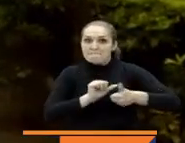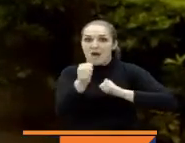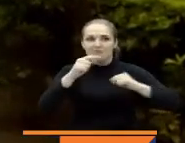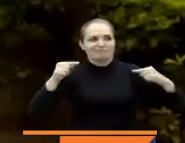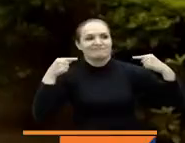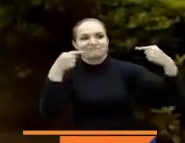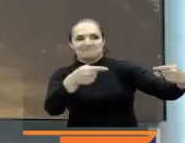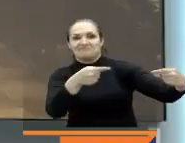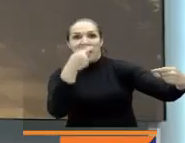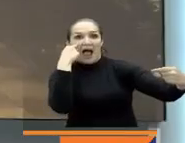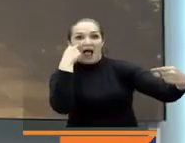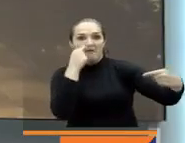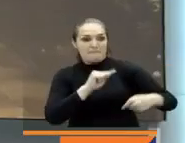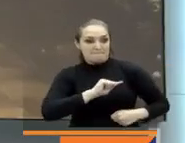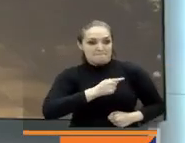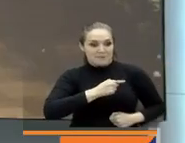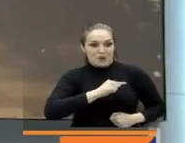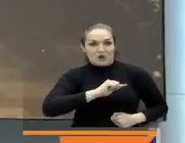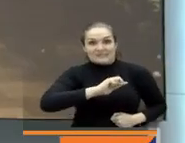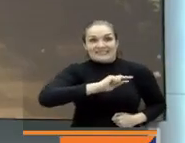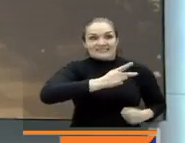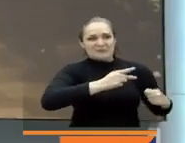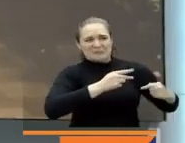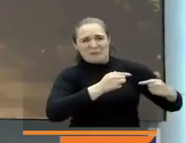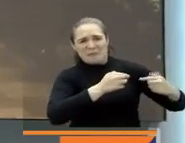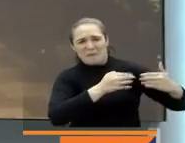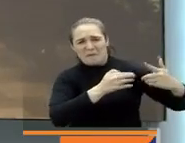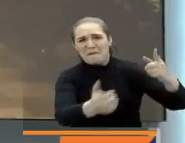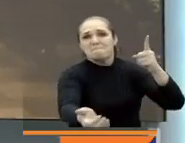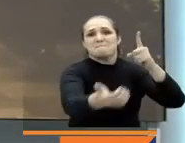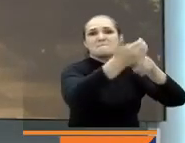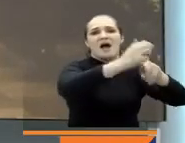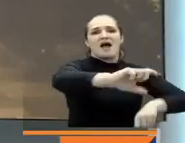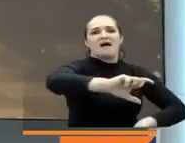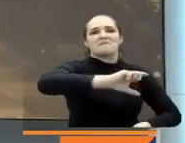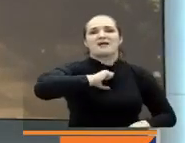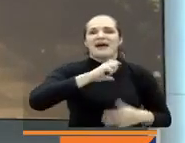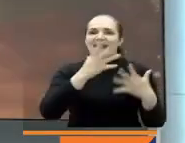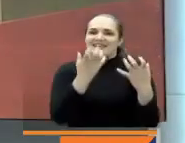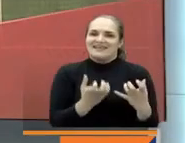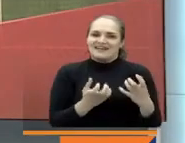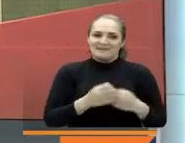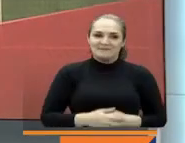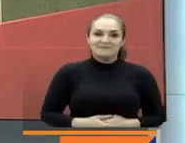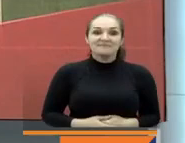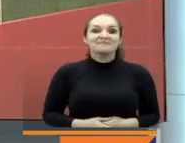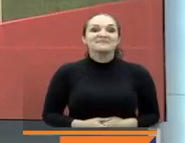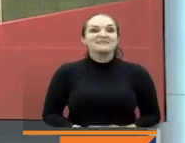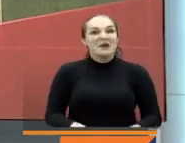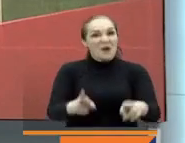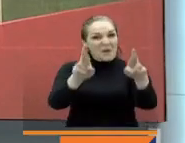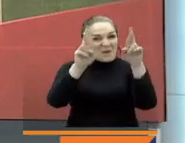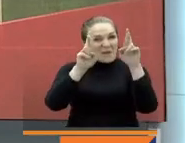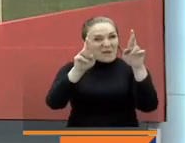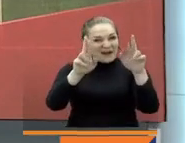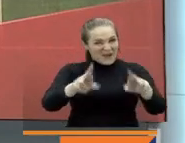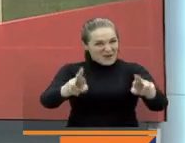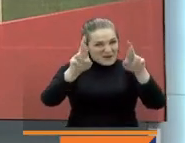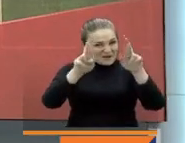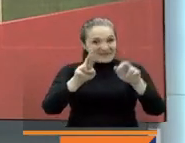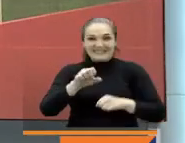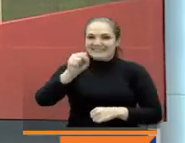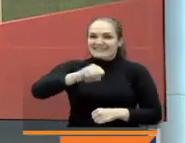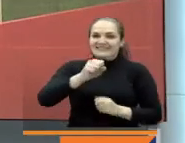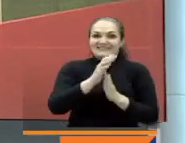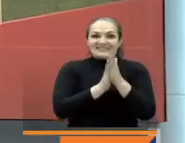consecuencia a segunda instancia en procura de obtener para sí una nueva medalla olímpica. Y eso esperamos que se dé, Carlos, juro, claro que sí,